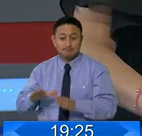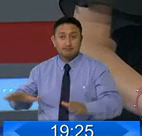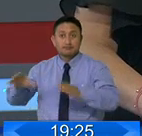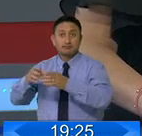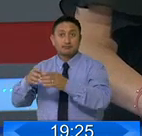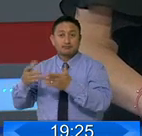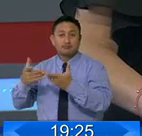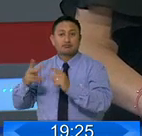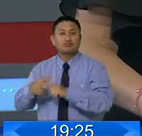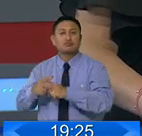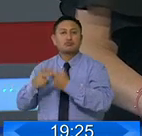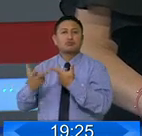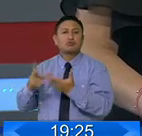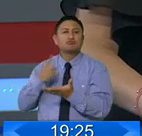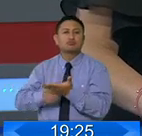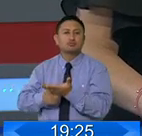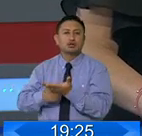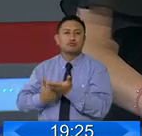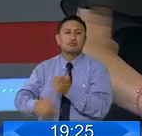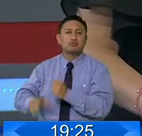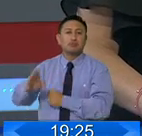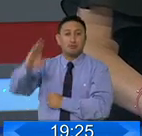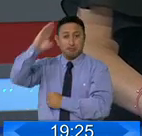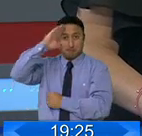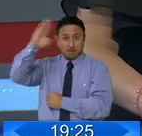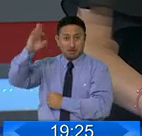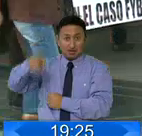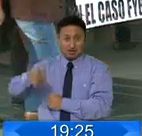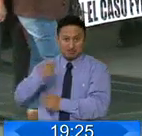creada para analizar presuntas persecuciones políticas.